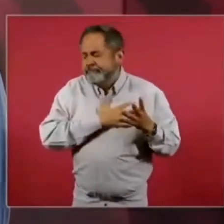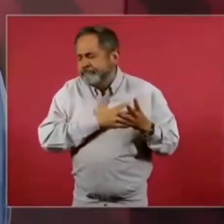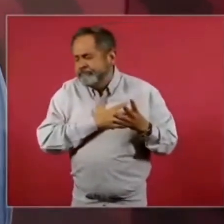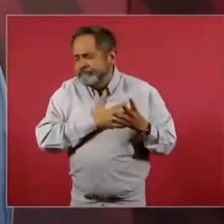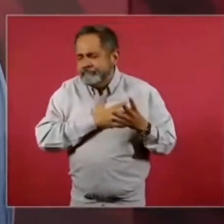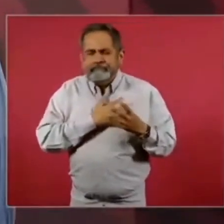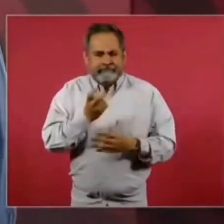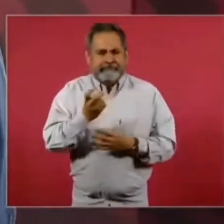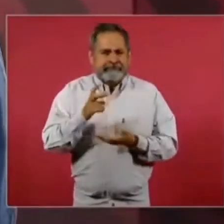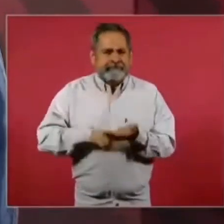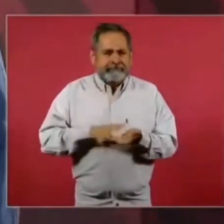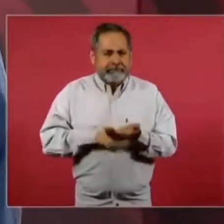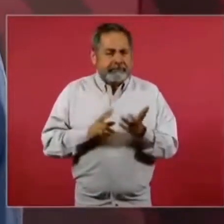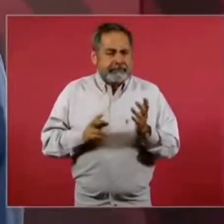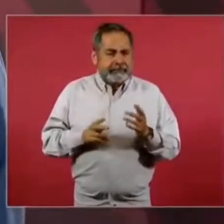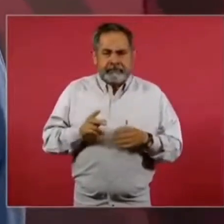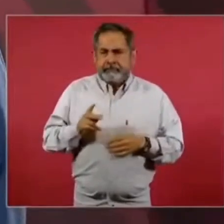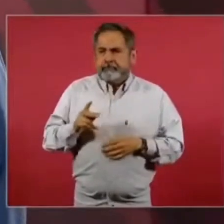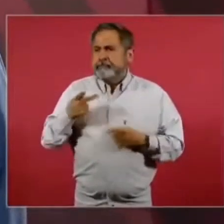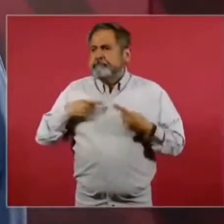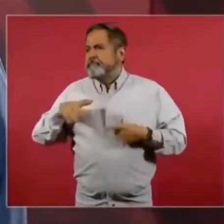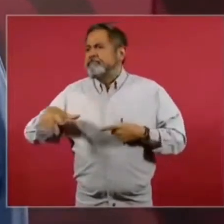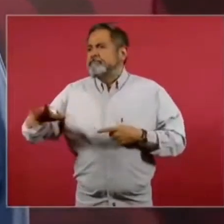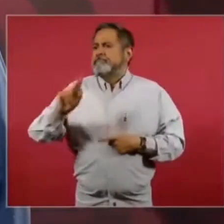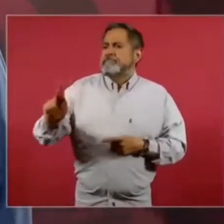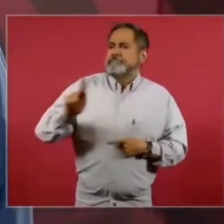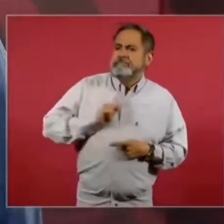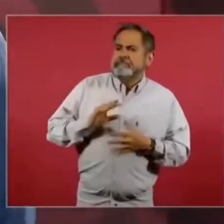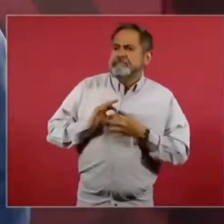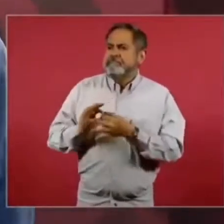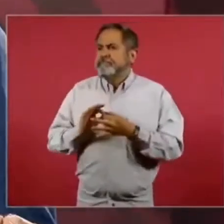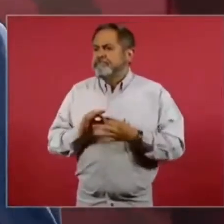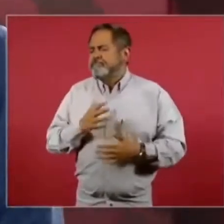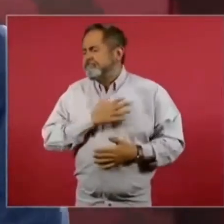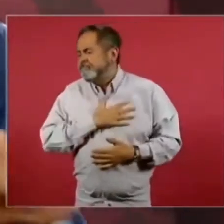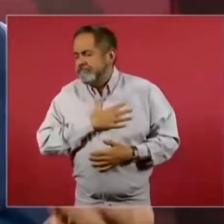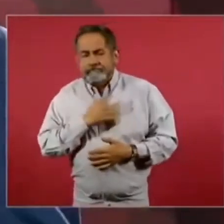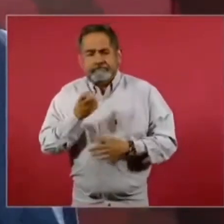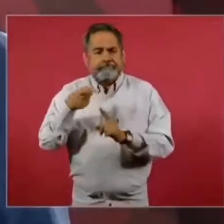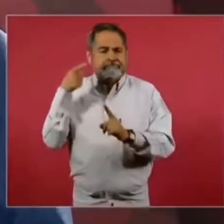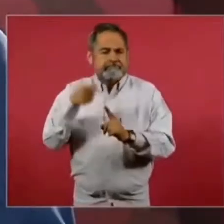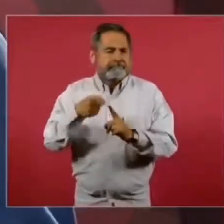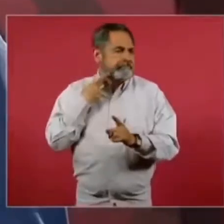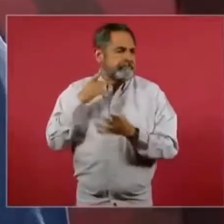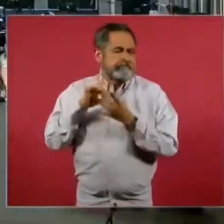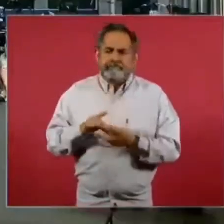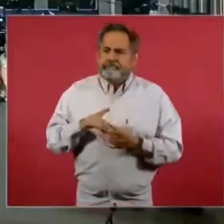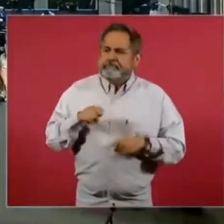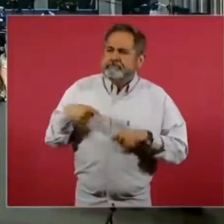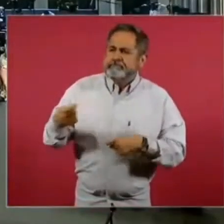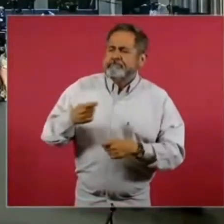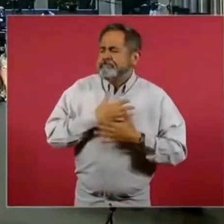al el amor al prójimo Esa es la esencia de la política